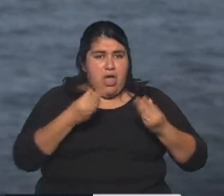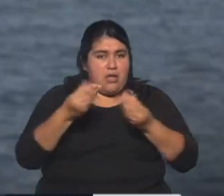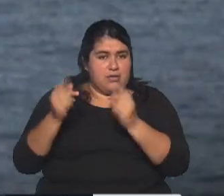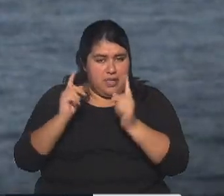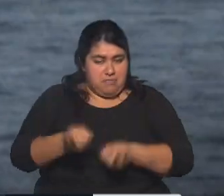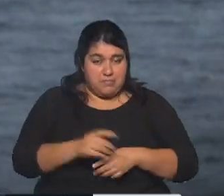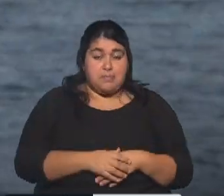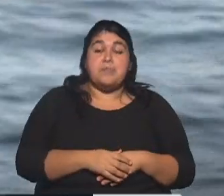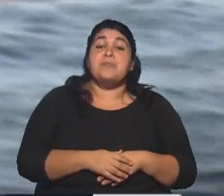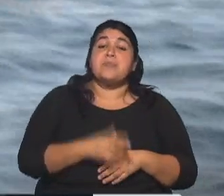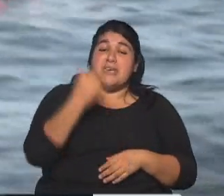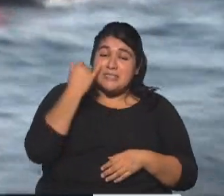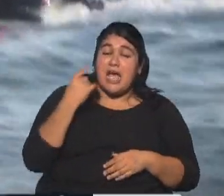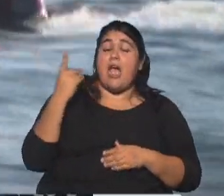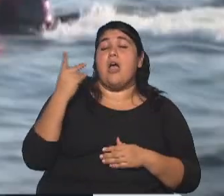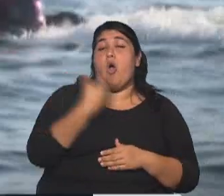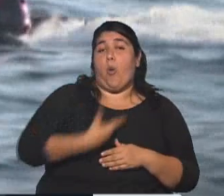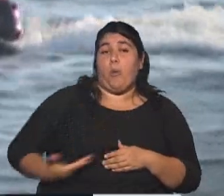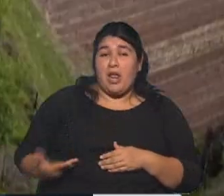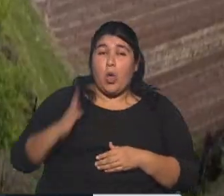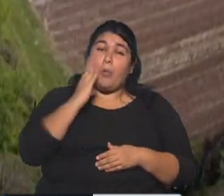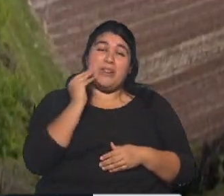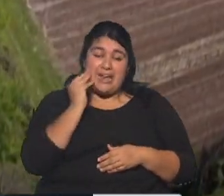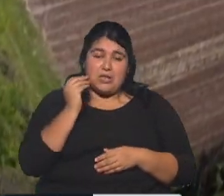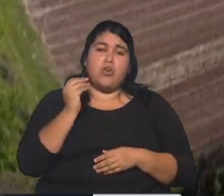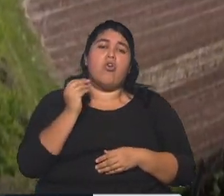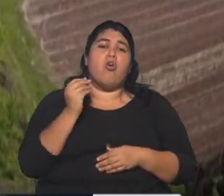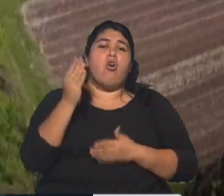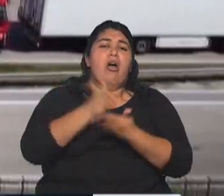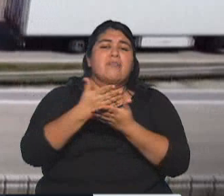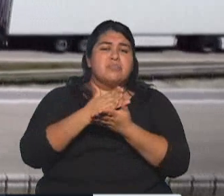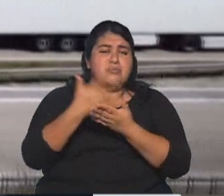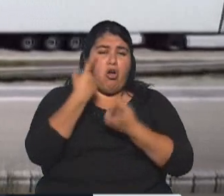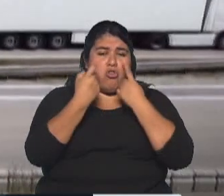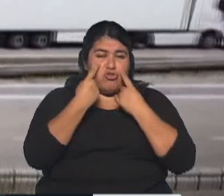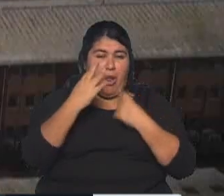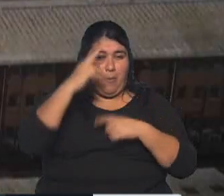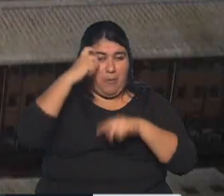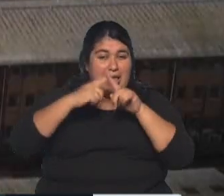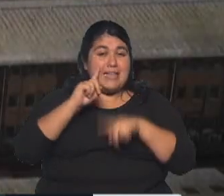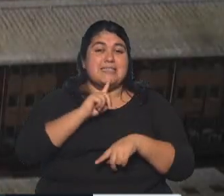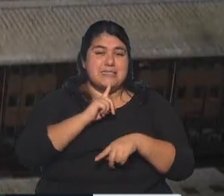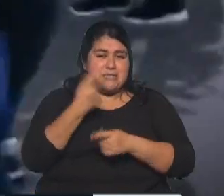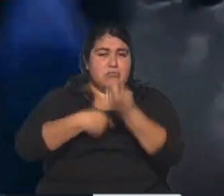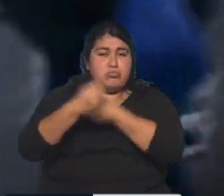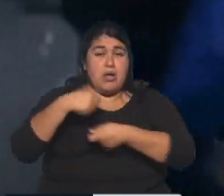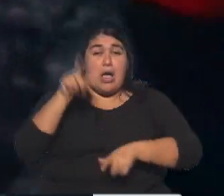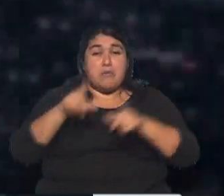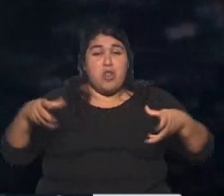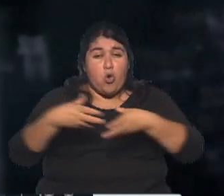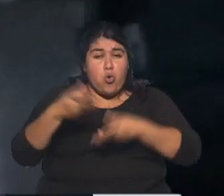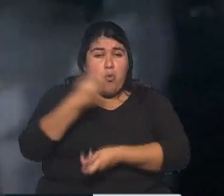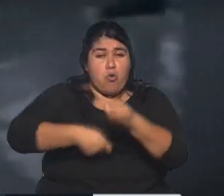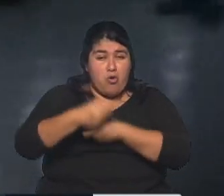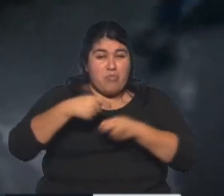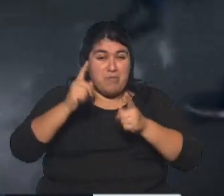objetivo declarado del gobierno británico es recuperar el control fronterizo tras el Brexit y terminar con los grupos que trafican personas a través del Canal